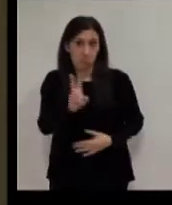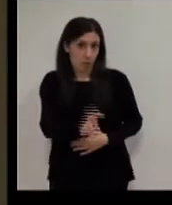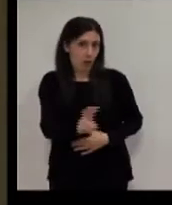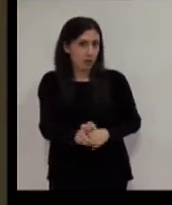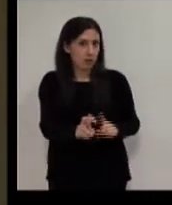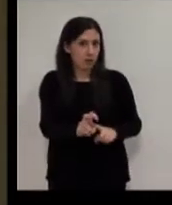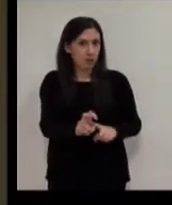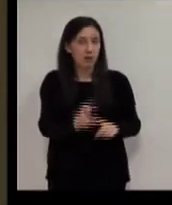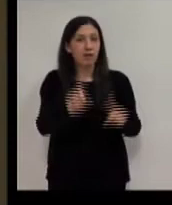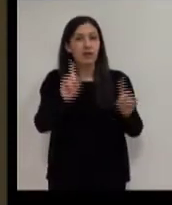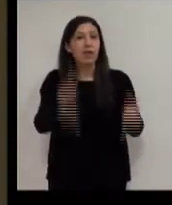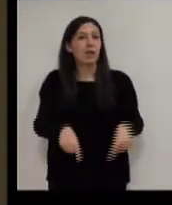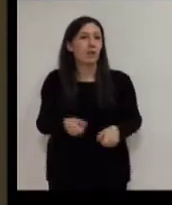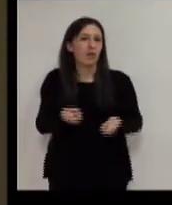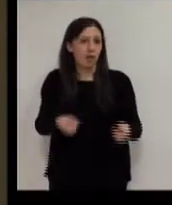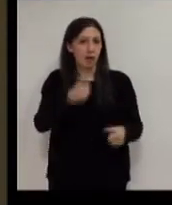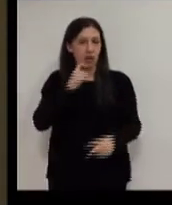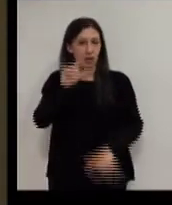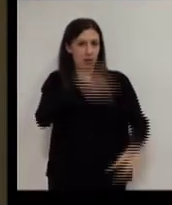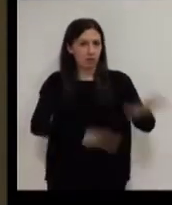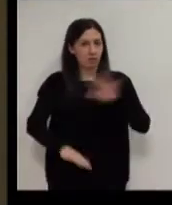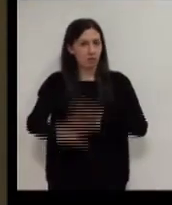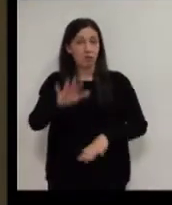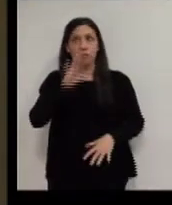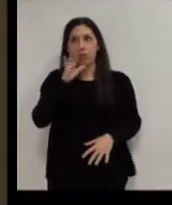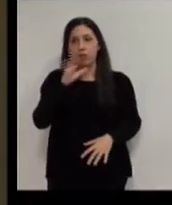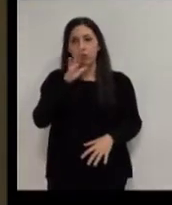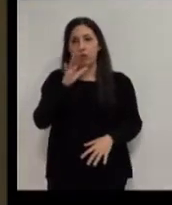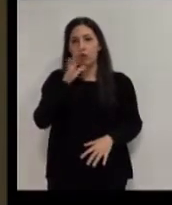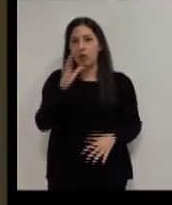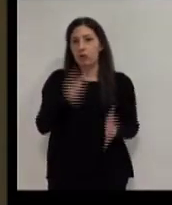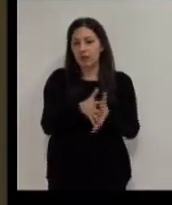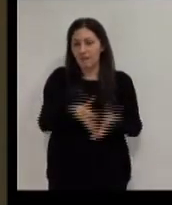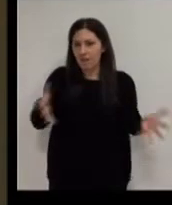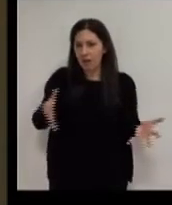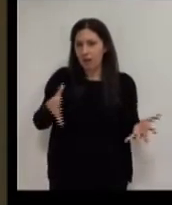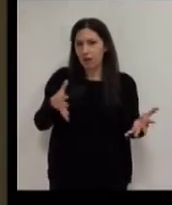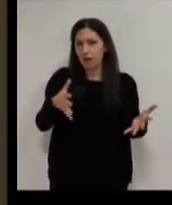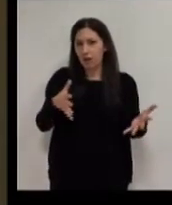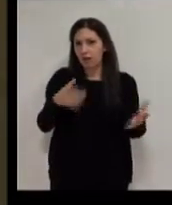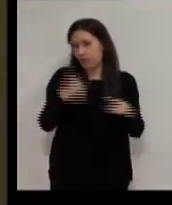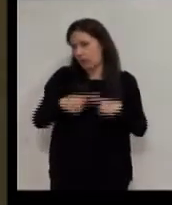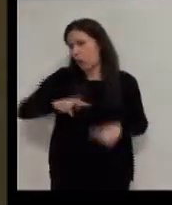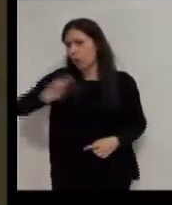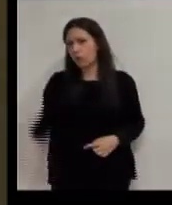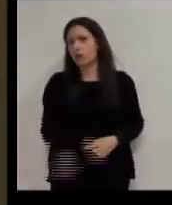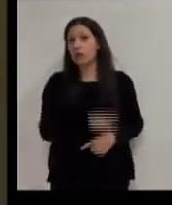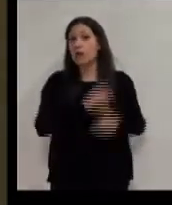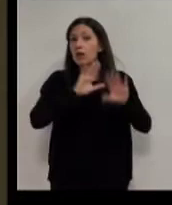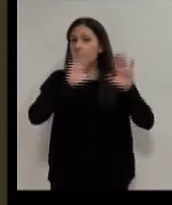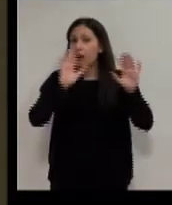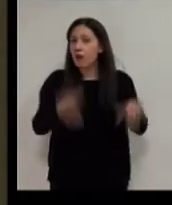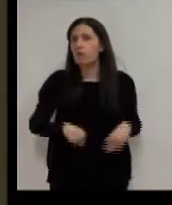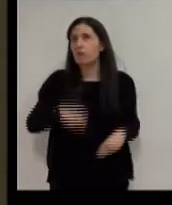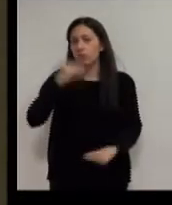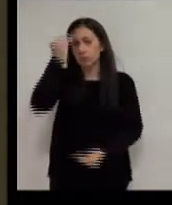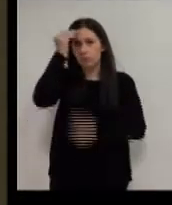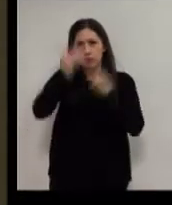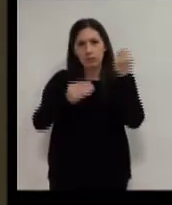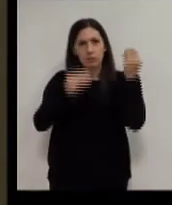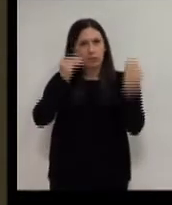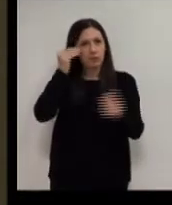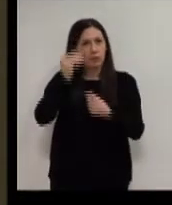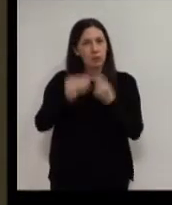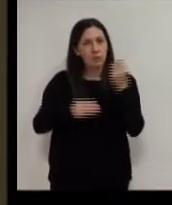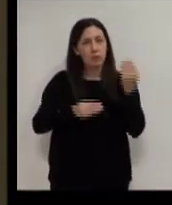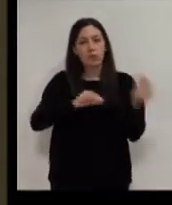que al final pues es útil, pero también tiene su complejidad desde el momento que pues abulta mucho, etcétera, etcétera. Nosotros al